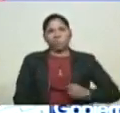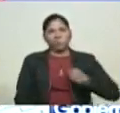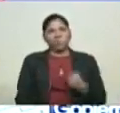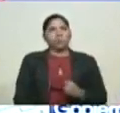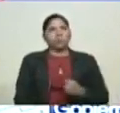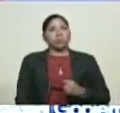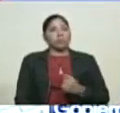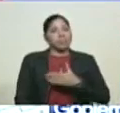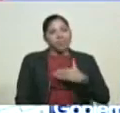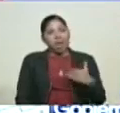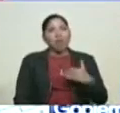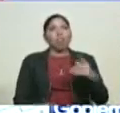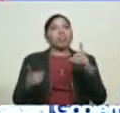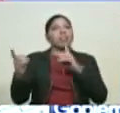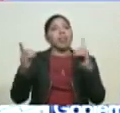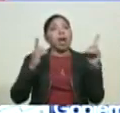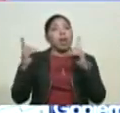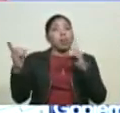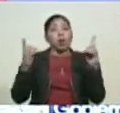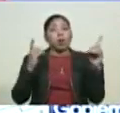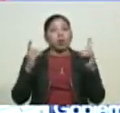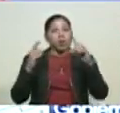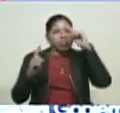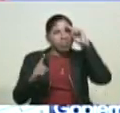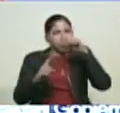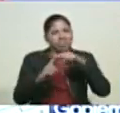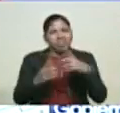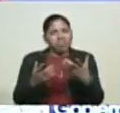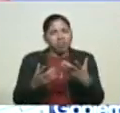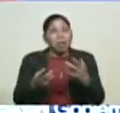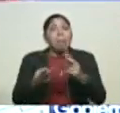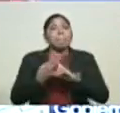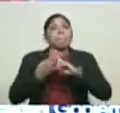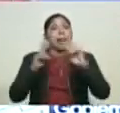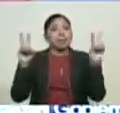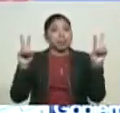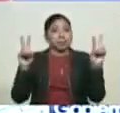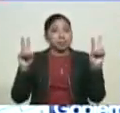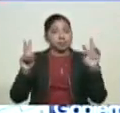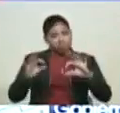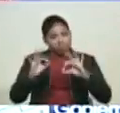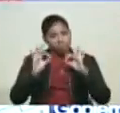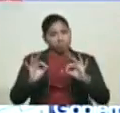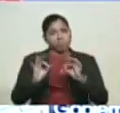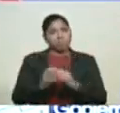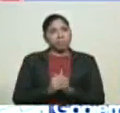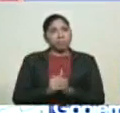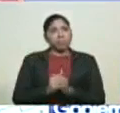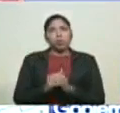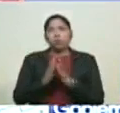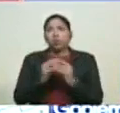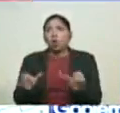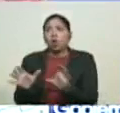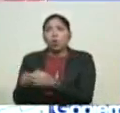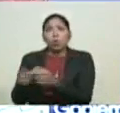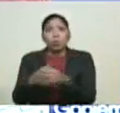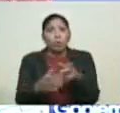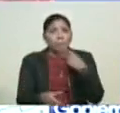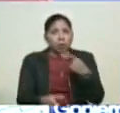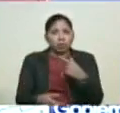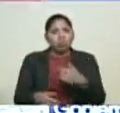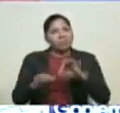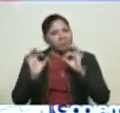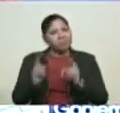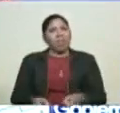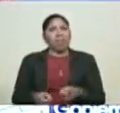diálogo. En el diálogo para la paz, en el diálogo incluyente, en el diálogo con todos los sectores. Un